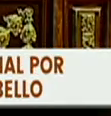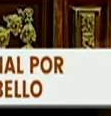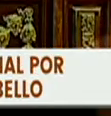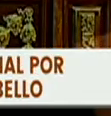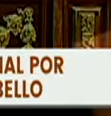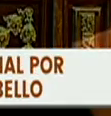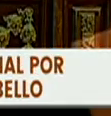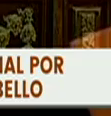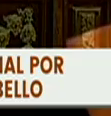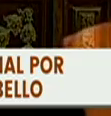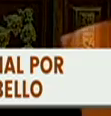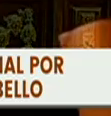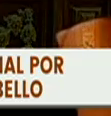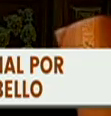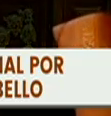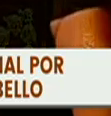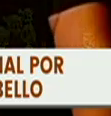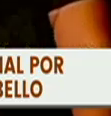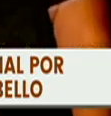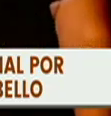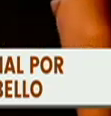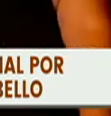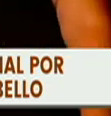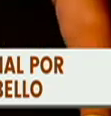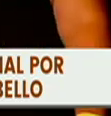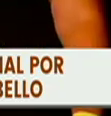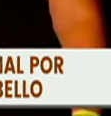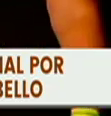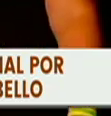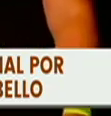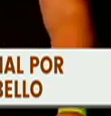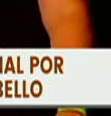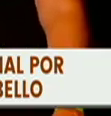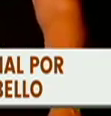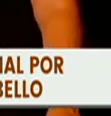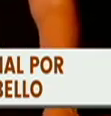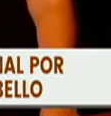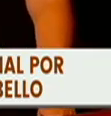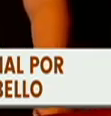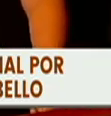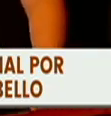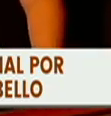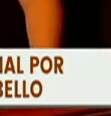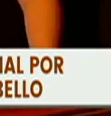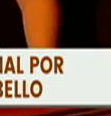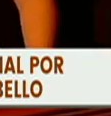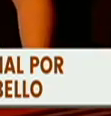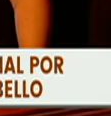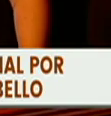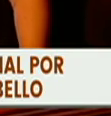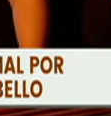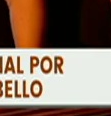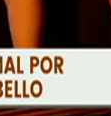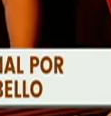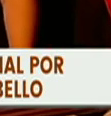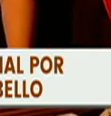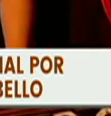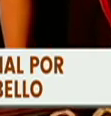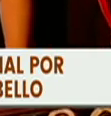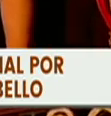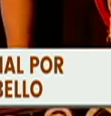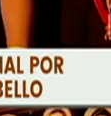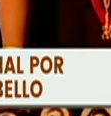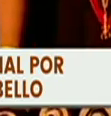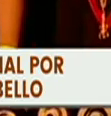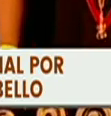presidente lo que yugo lanzó la ley respetando la virtud y